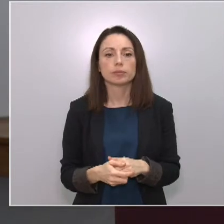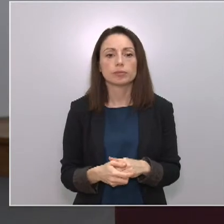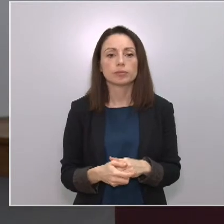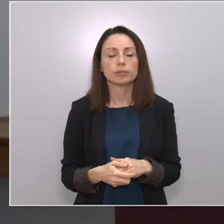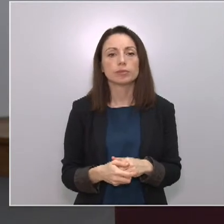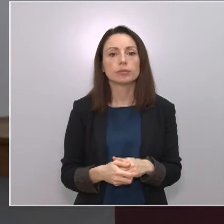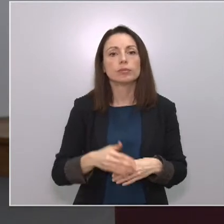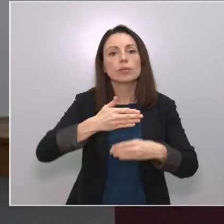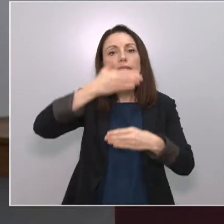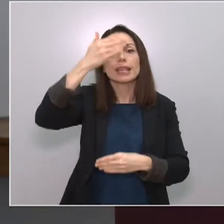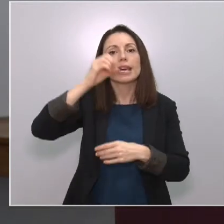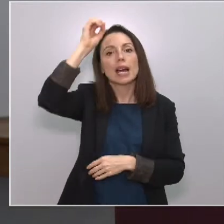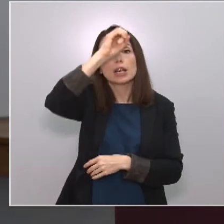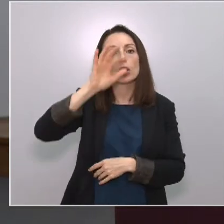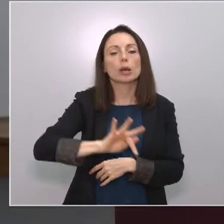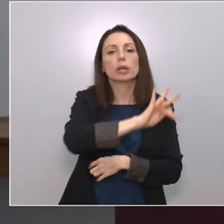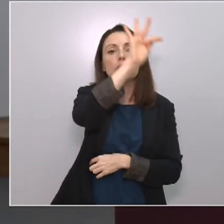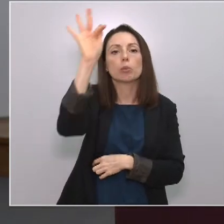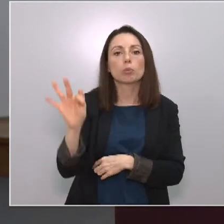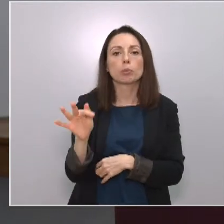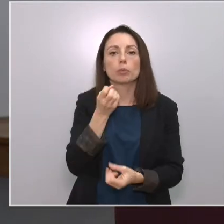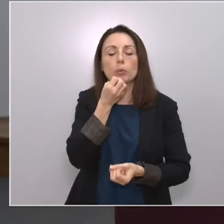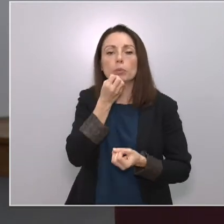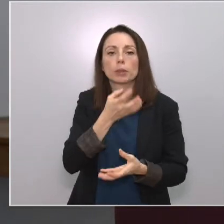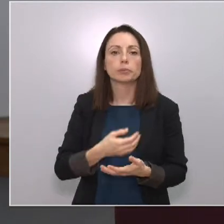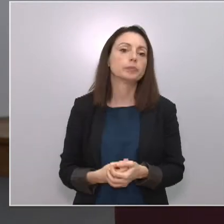Jorge Sánchez, del diario La Opinión, tiene la palabra a continuación.